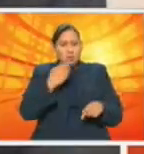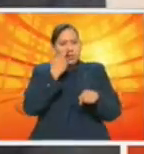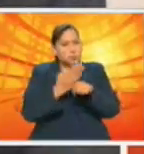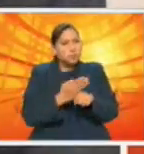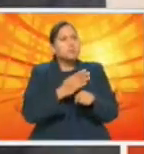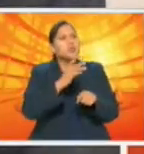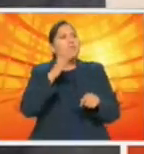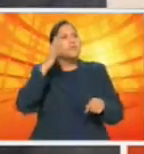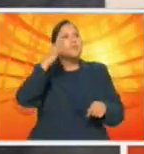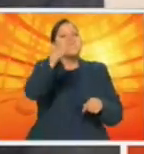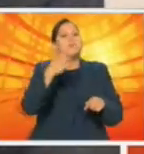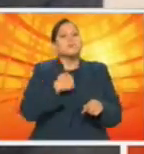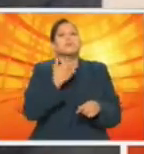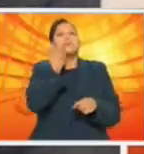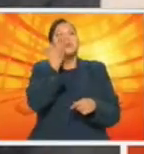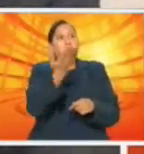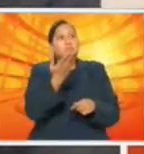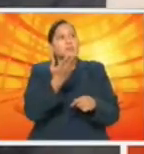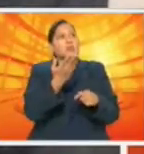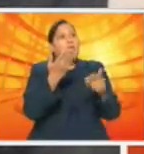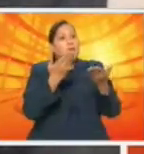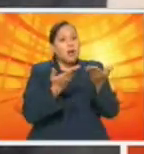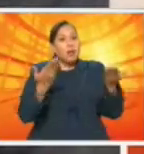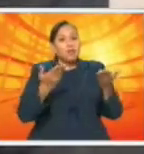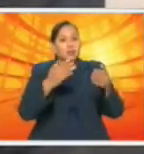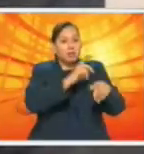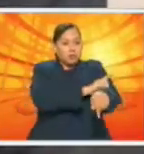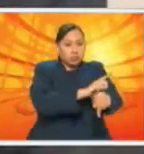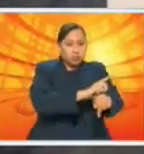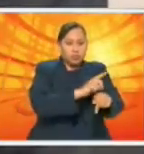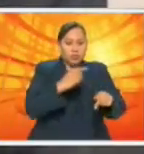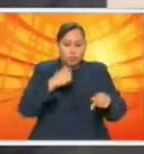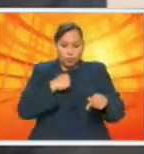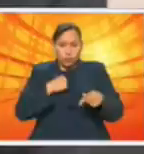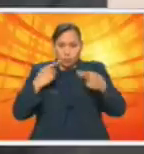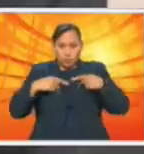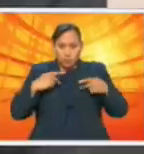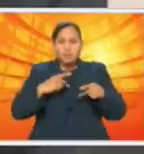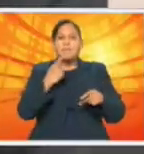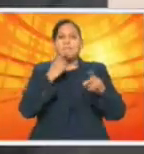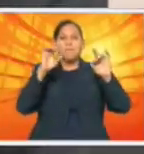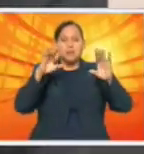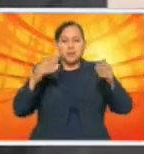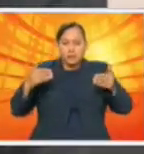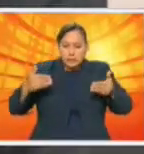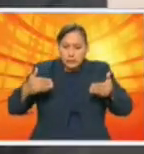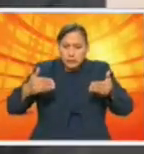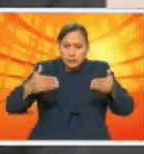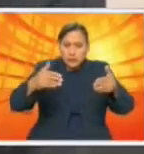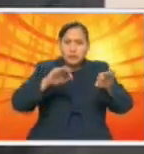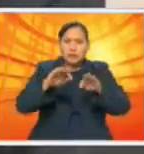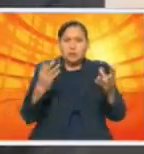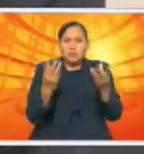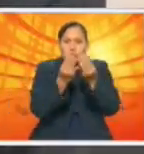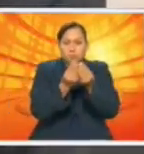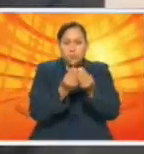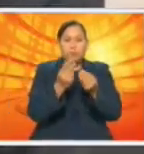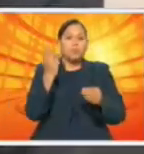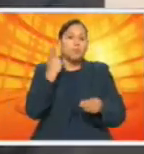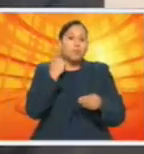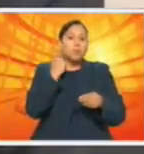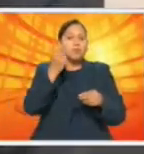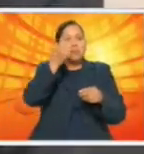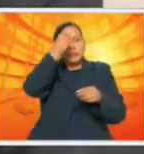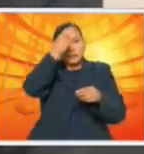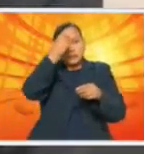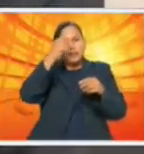tiene que comenzar a trabajar mano a mano con los delegados, con el señor Mancera. Y los políticos tienen que cambiar el chip